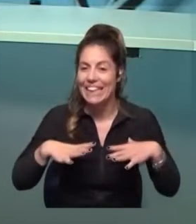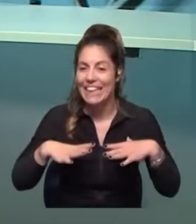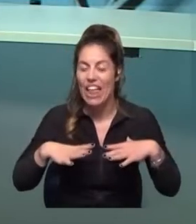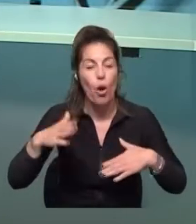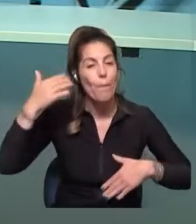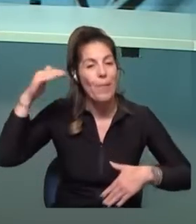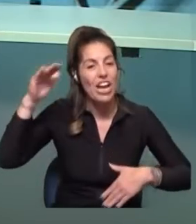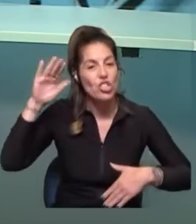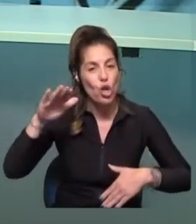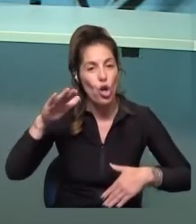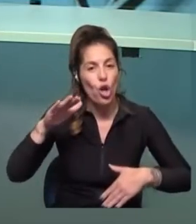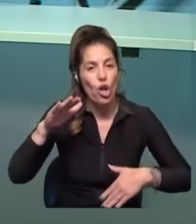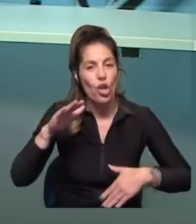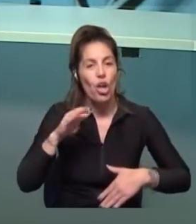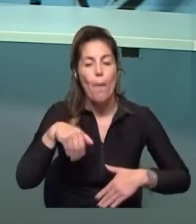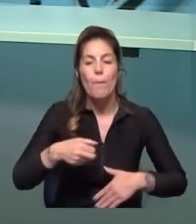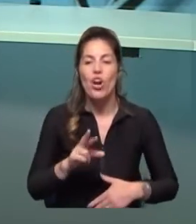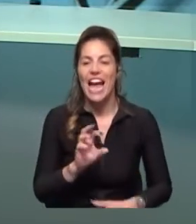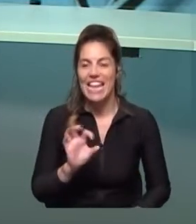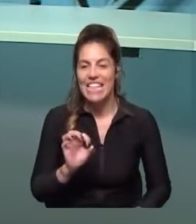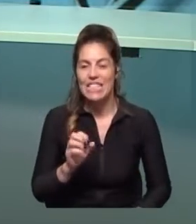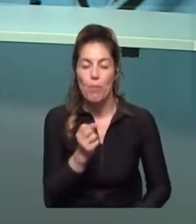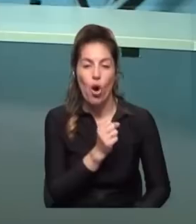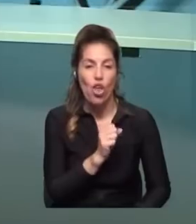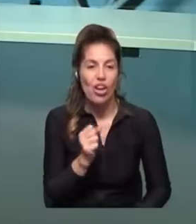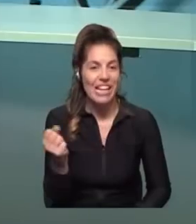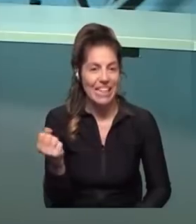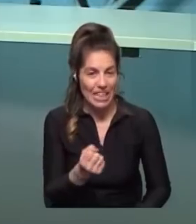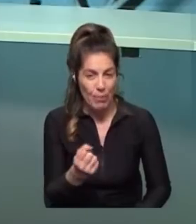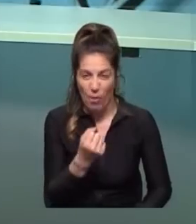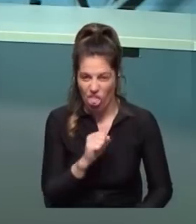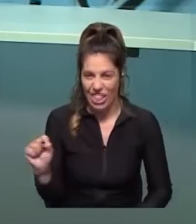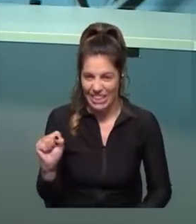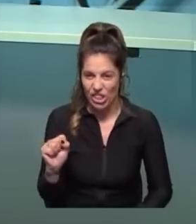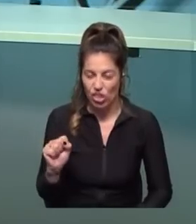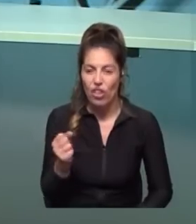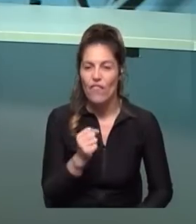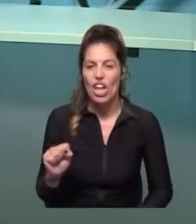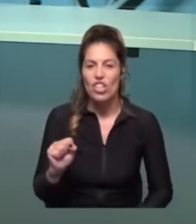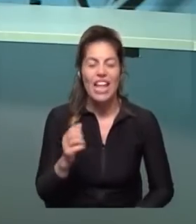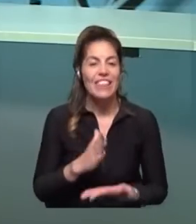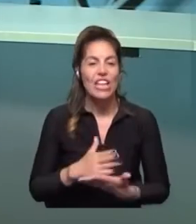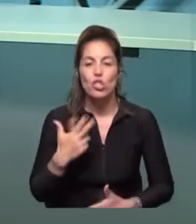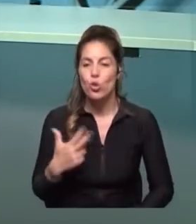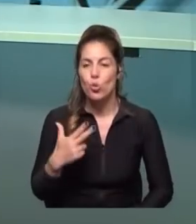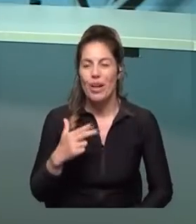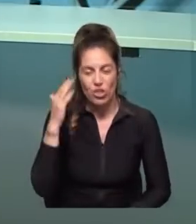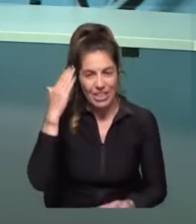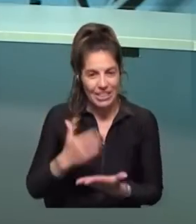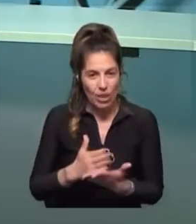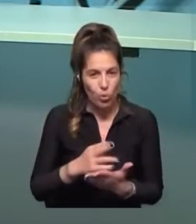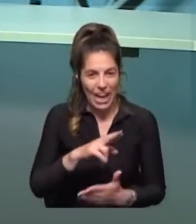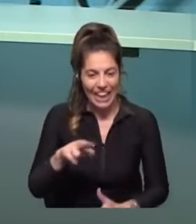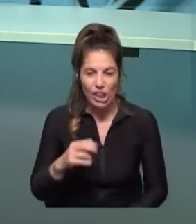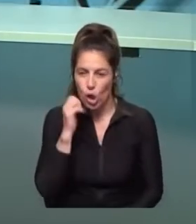retirado dardo ivo Morales por crímenes cometidos o por delitos violaciones a los derechos humanos cometidas en dictadura en Río